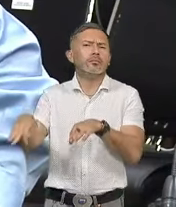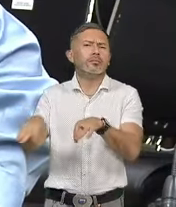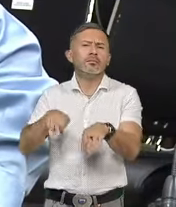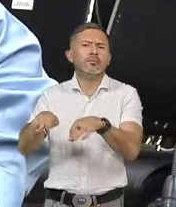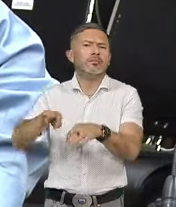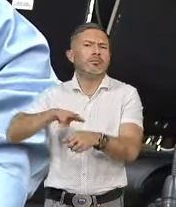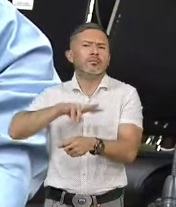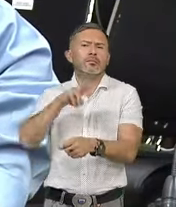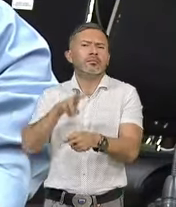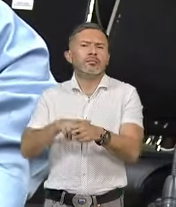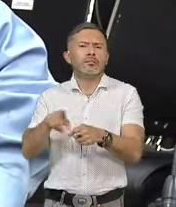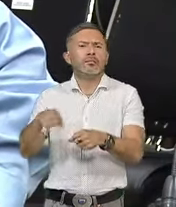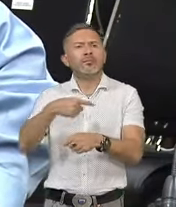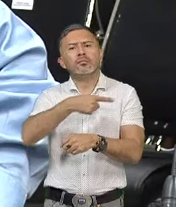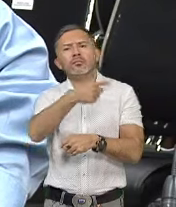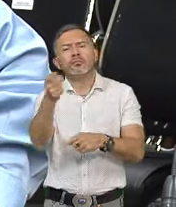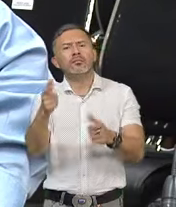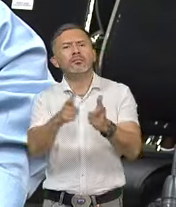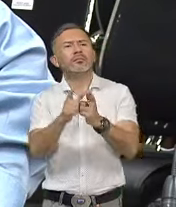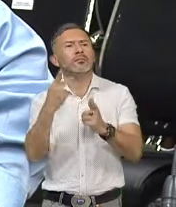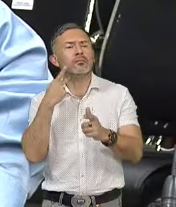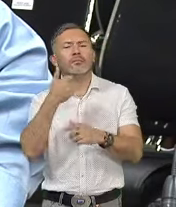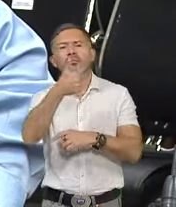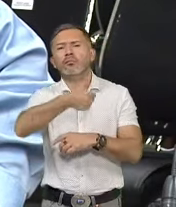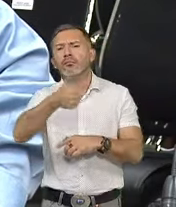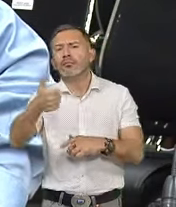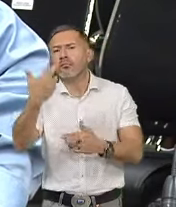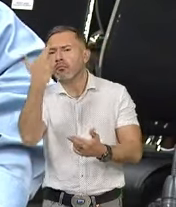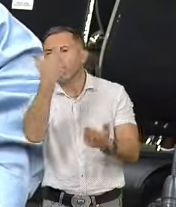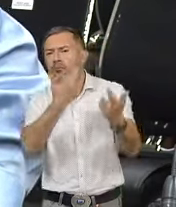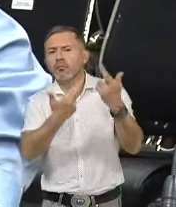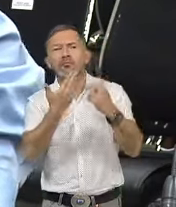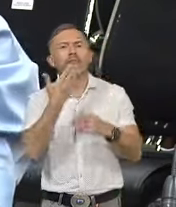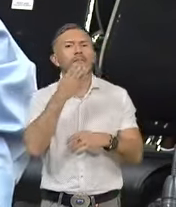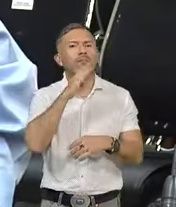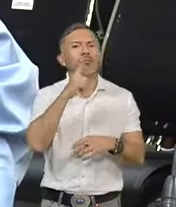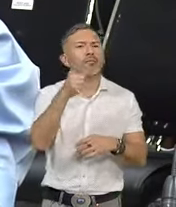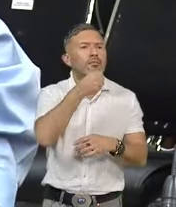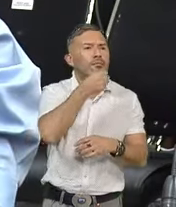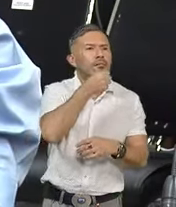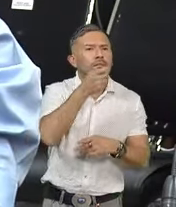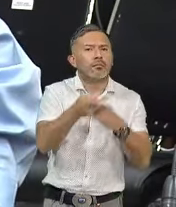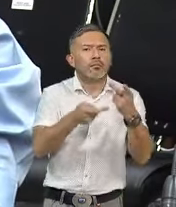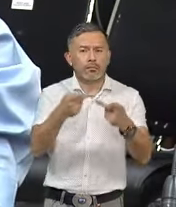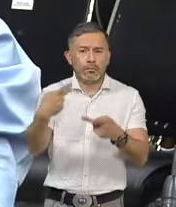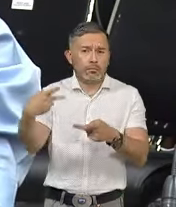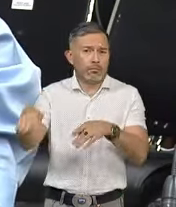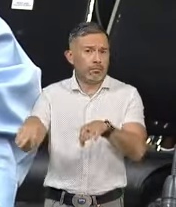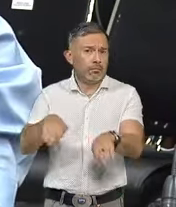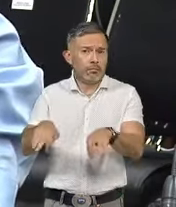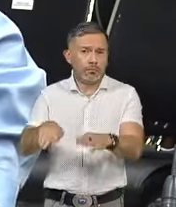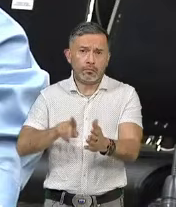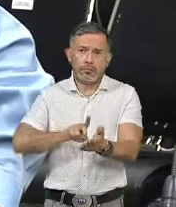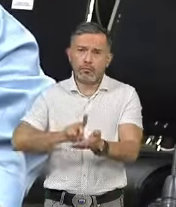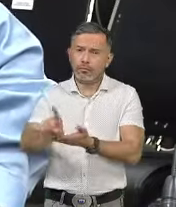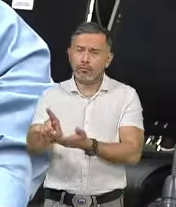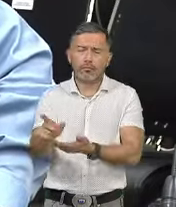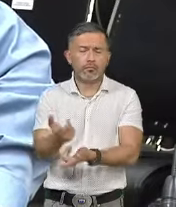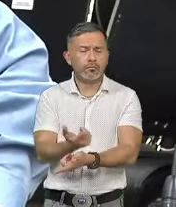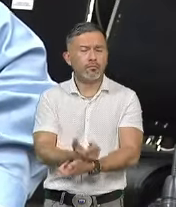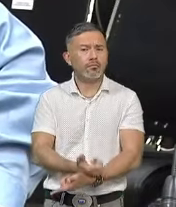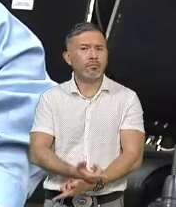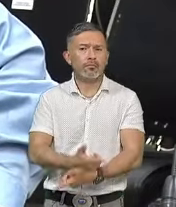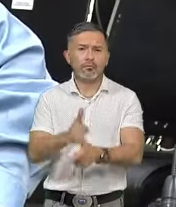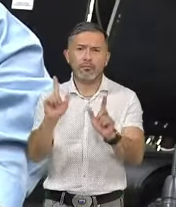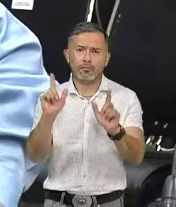revisarnos a todos los actores con plena libertad entonces